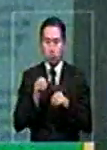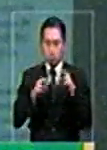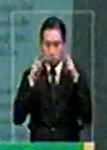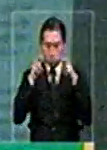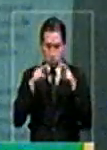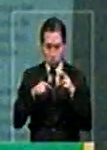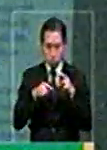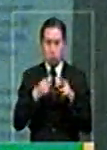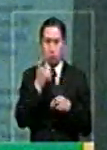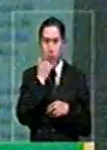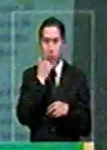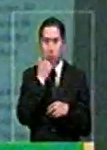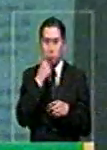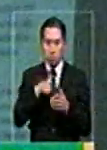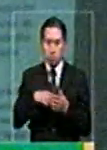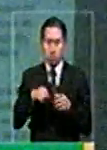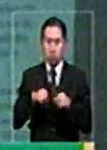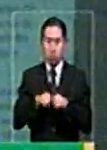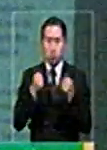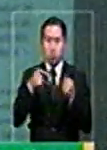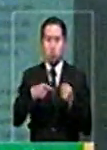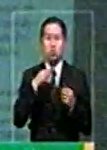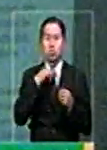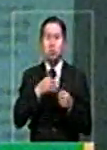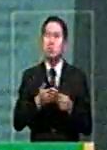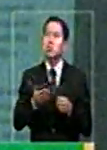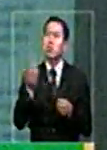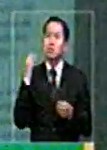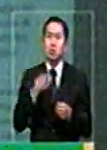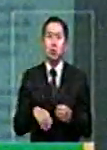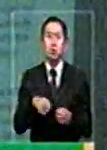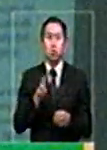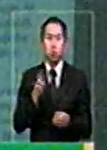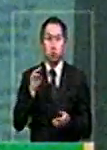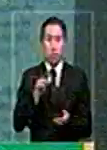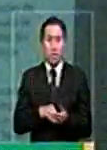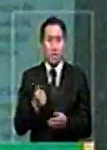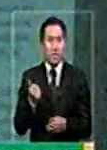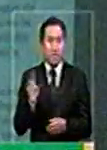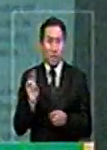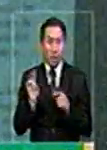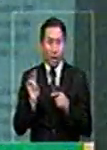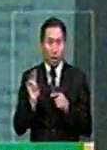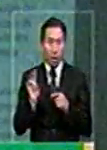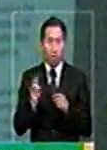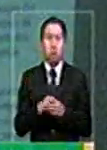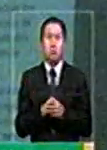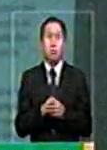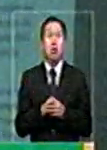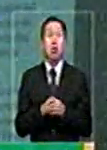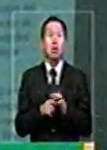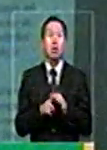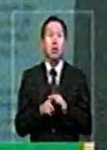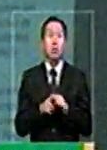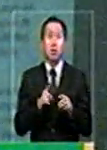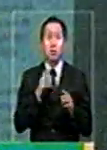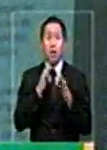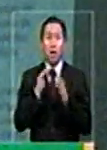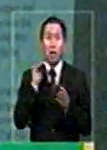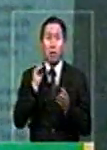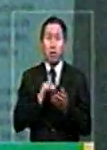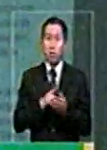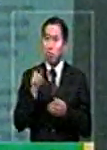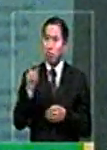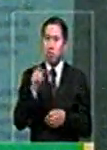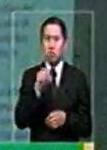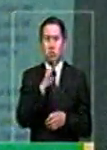estudio sobre la rotura de una celda ocurrida en 2017. Pero ¿cuáles son las declaraciones de